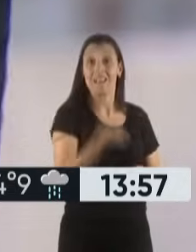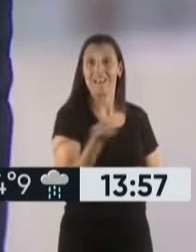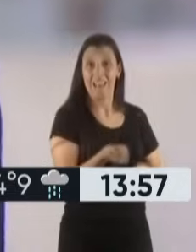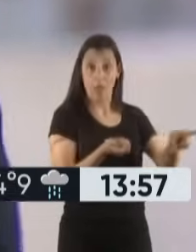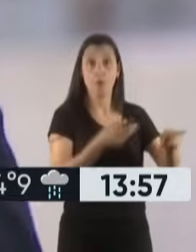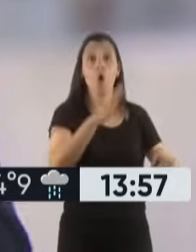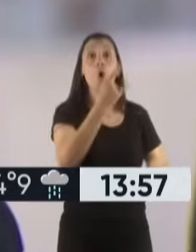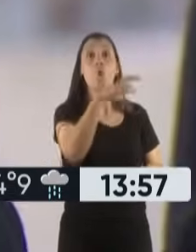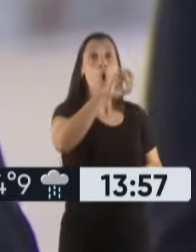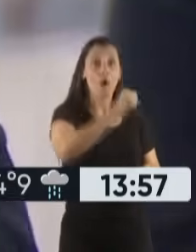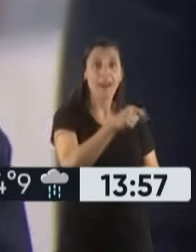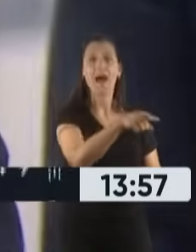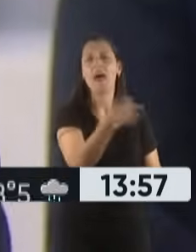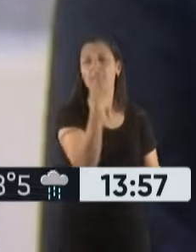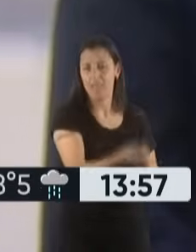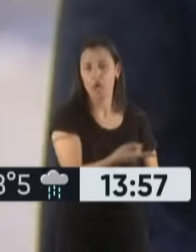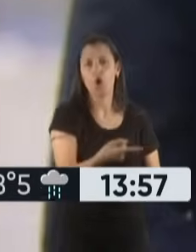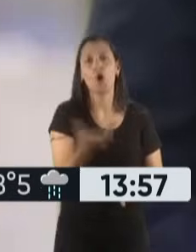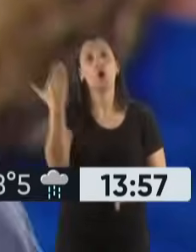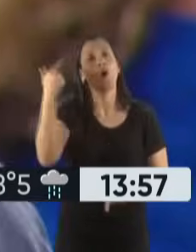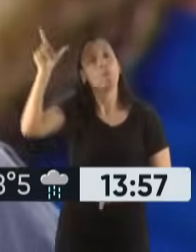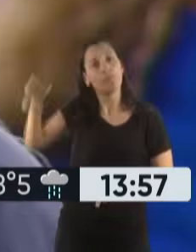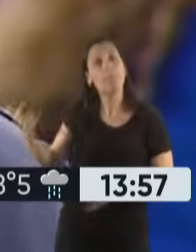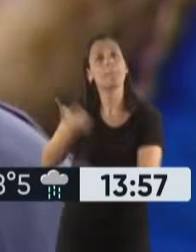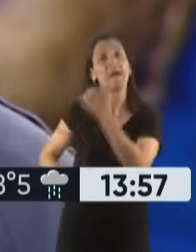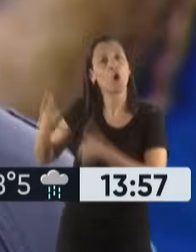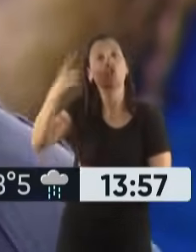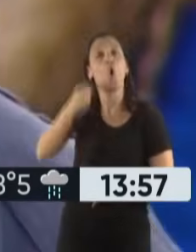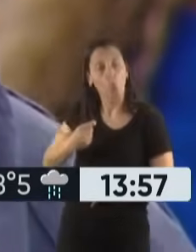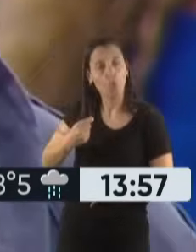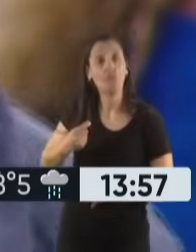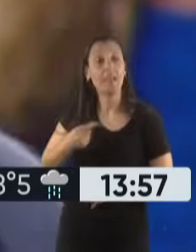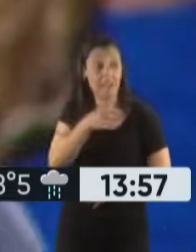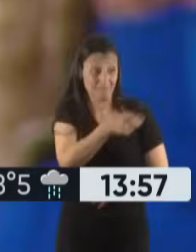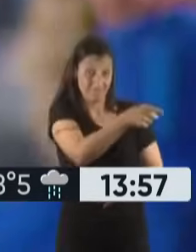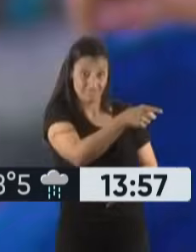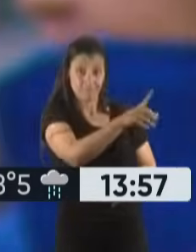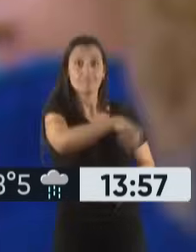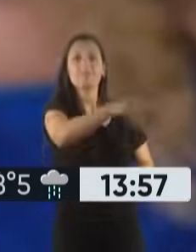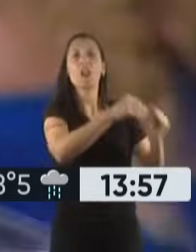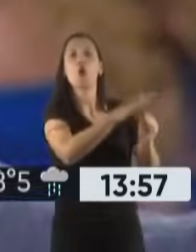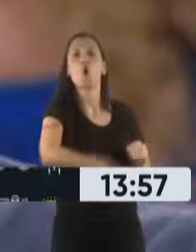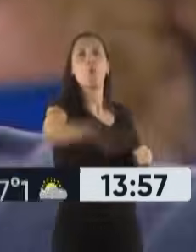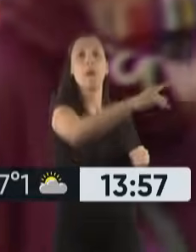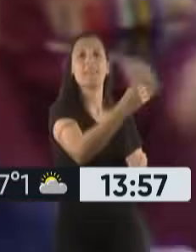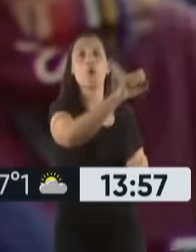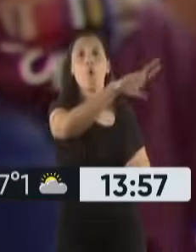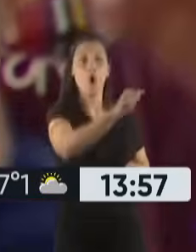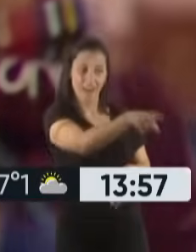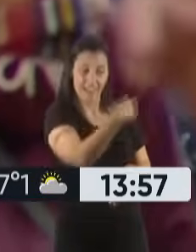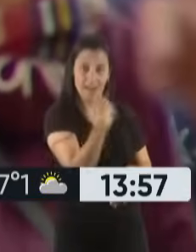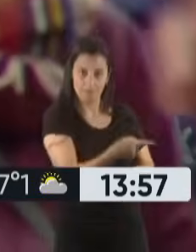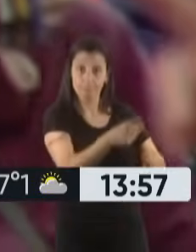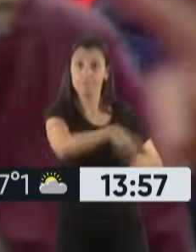dijo, yo siempre tenía un dato que me había contado un día Gabriel, la UOCRA, ya, los compañeros de la UOCRA.